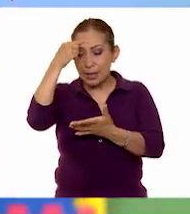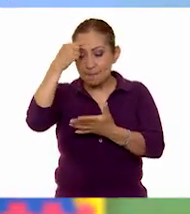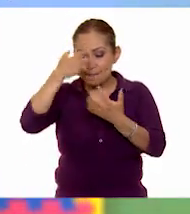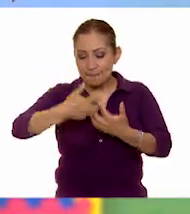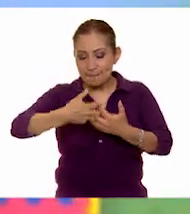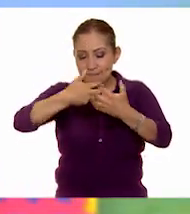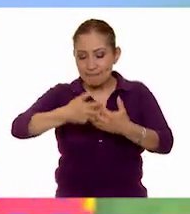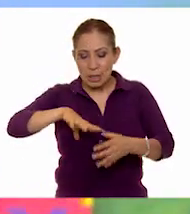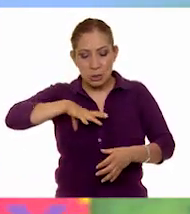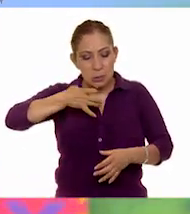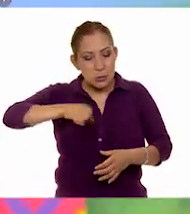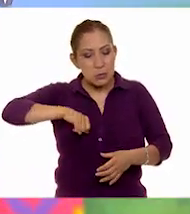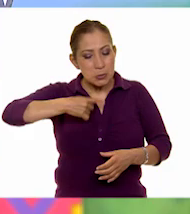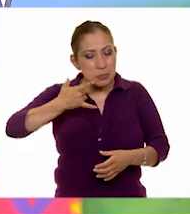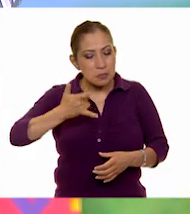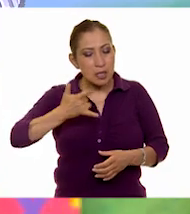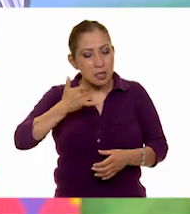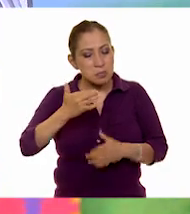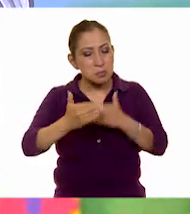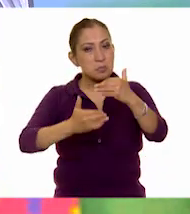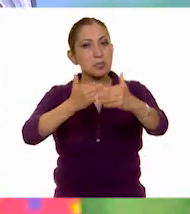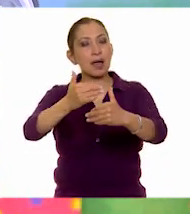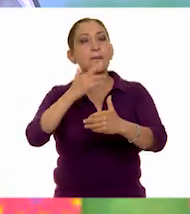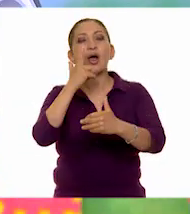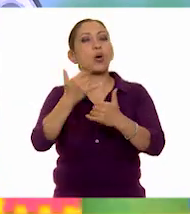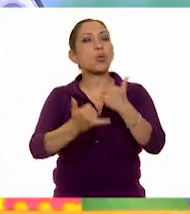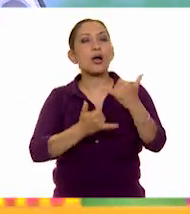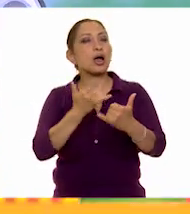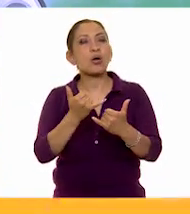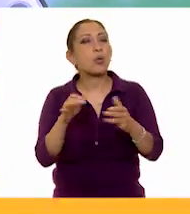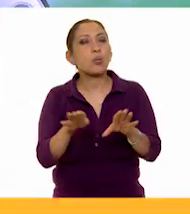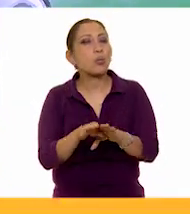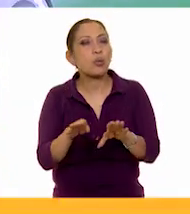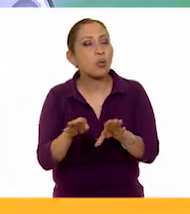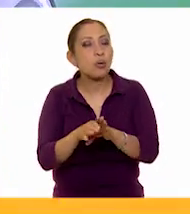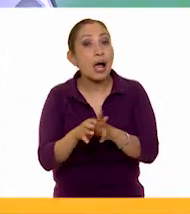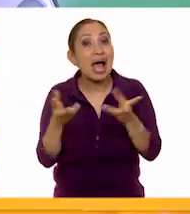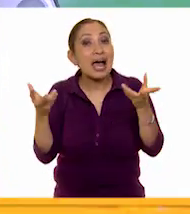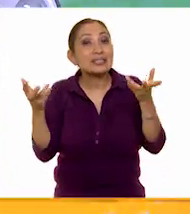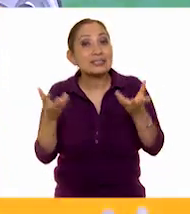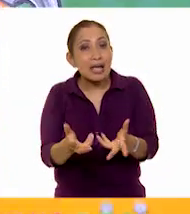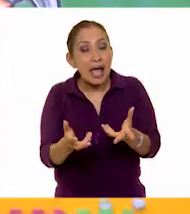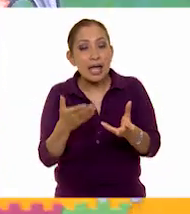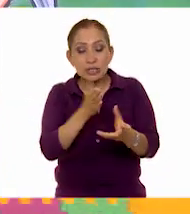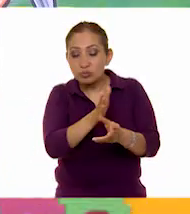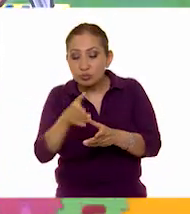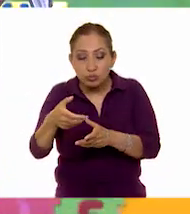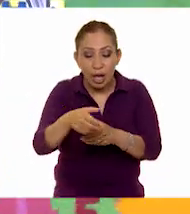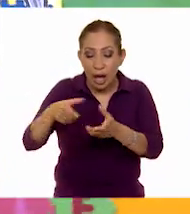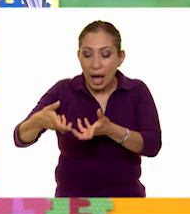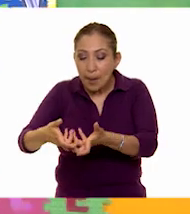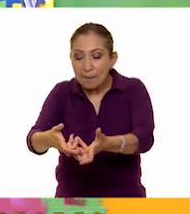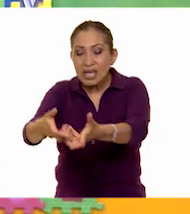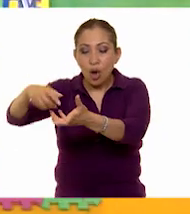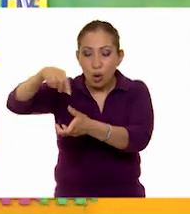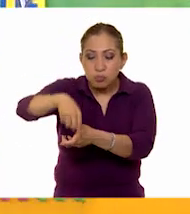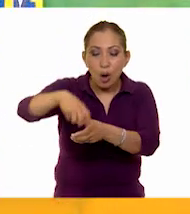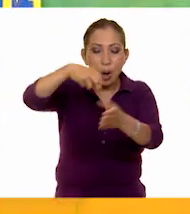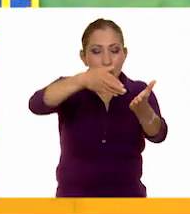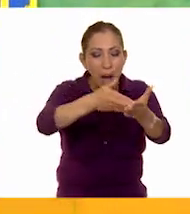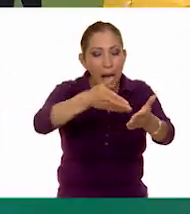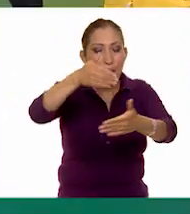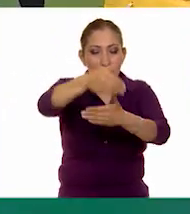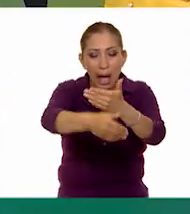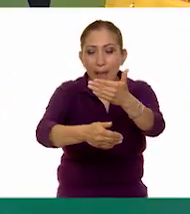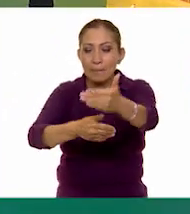nuestra perseverancia y no hay mejor juego para lograrlo que crear circuitos o pistas de